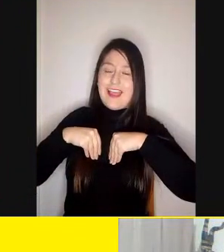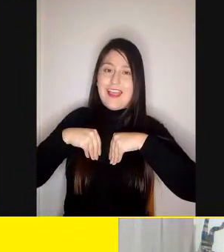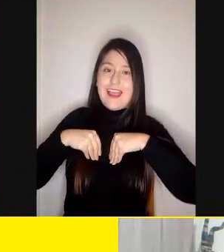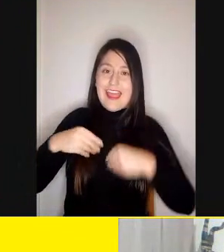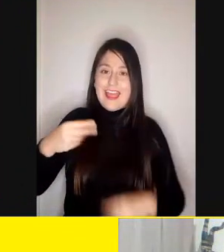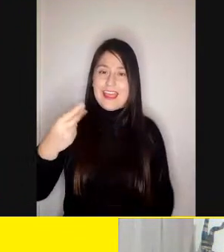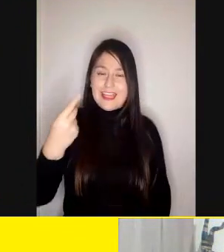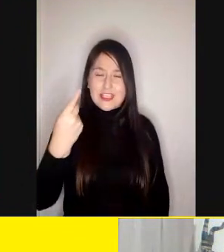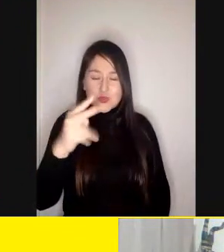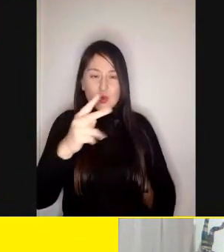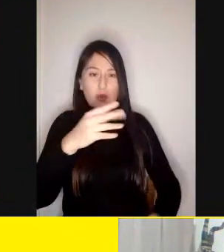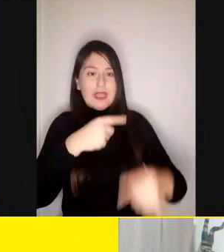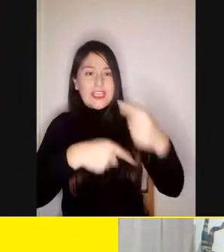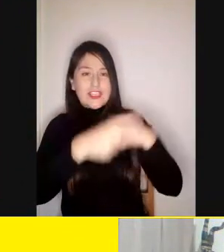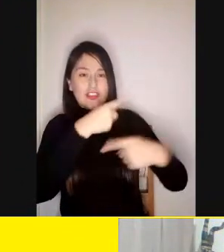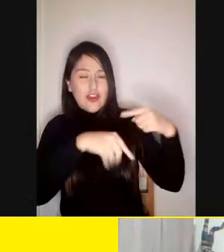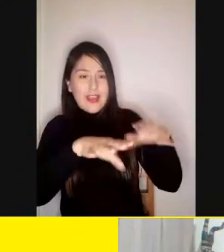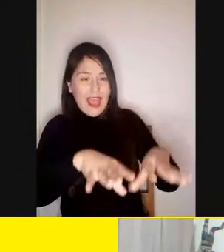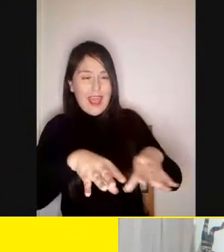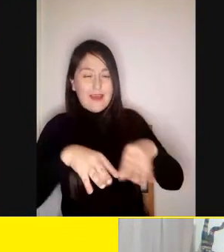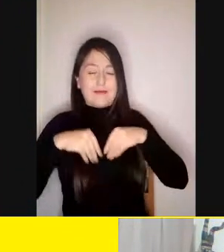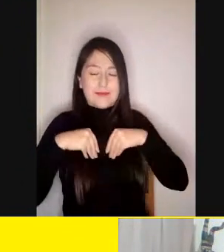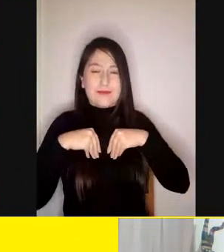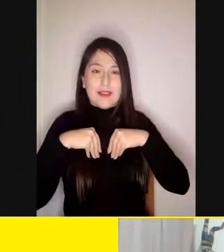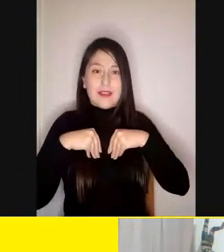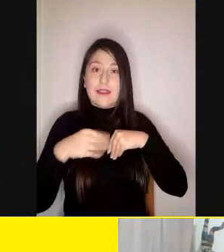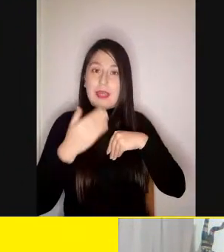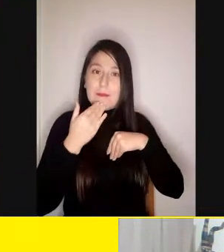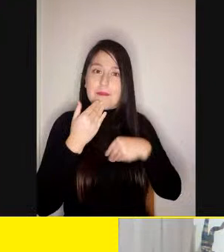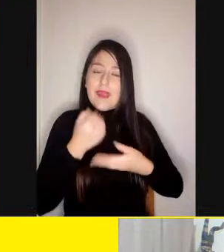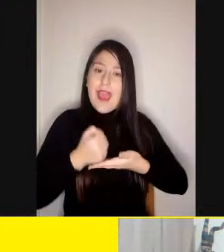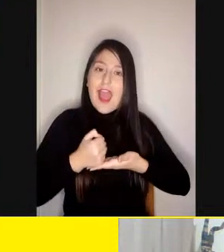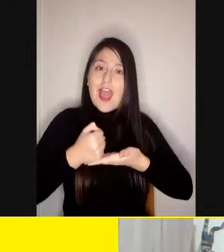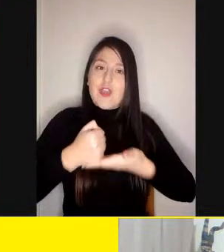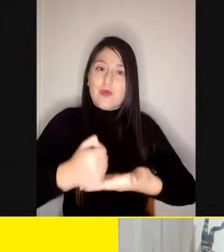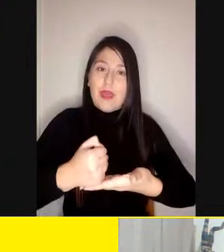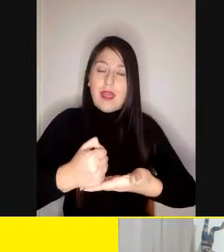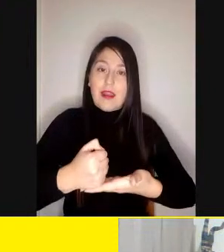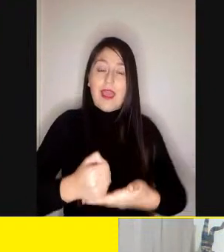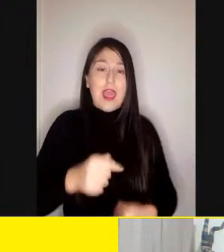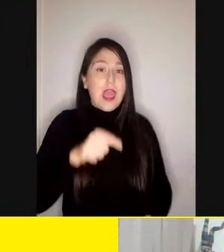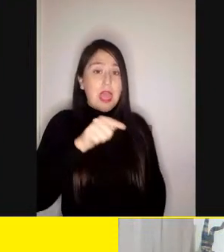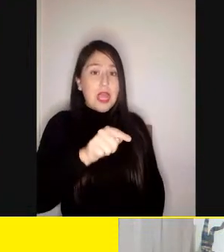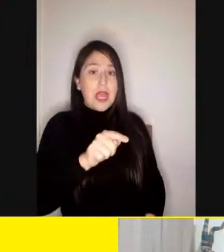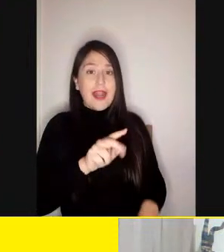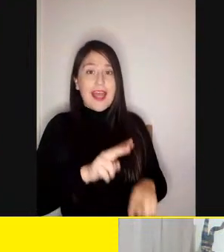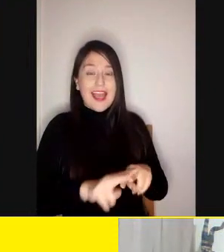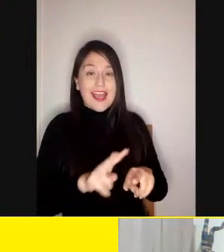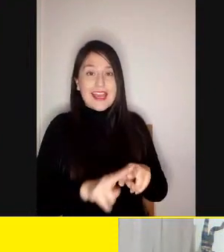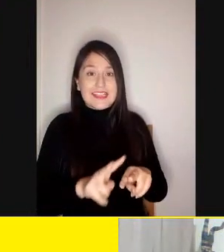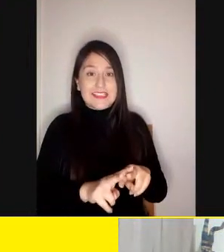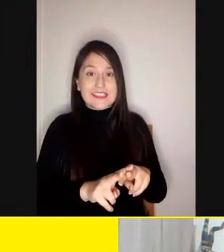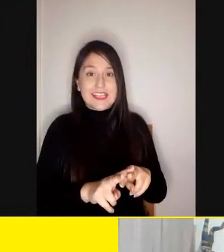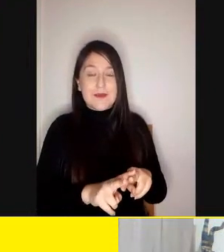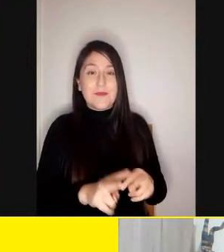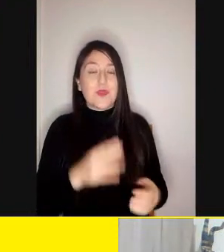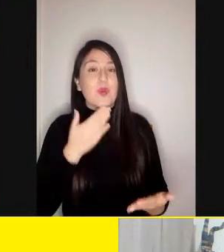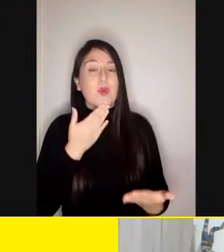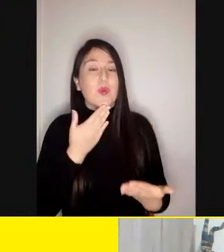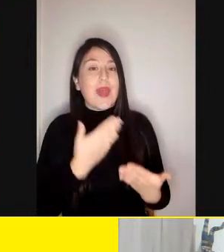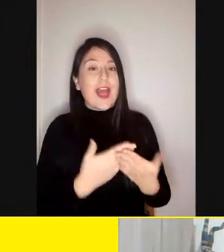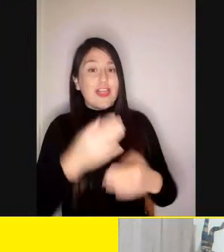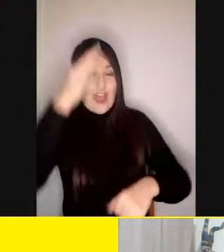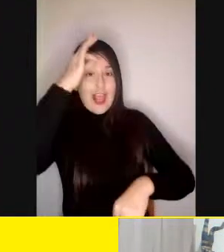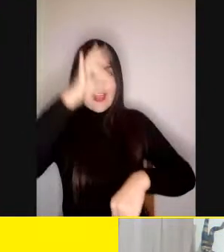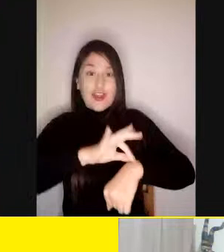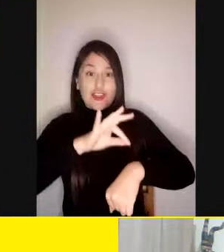ese tipo de solidaridad. Cuando Vicente hace ese gesto sin esperar nada, cuando el doctor Villegas en los años